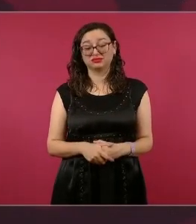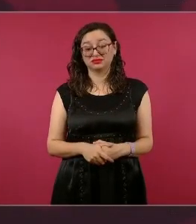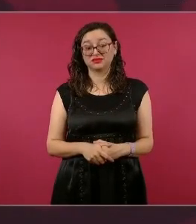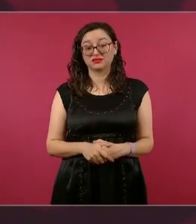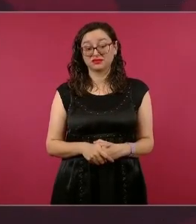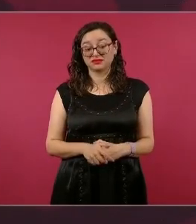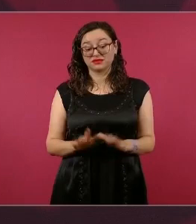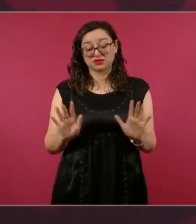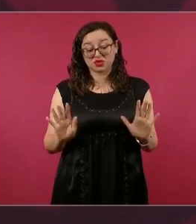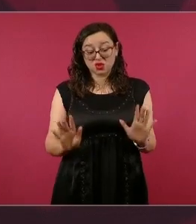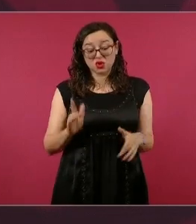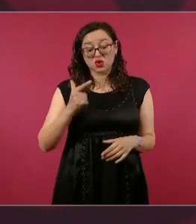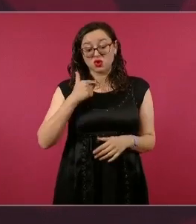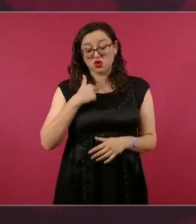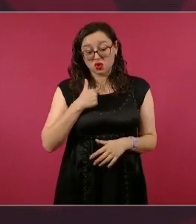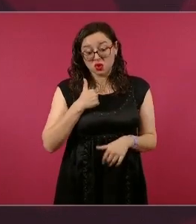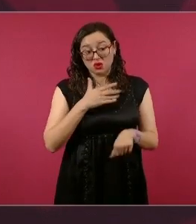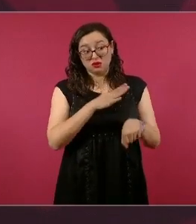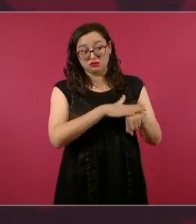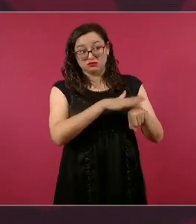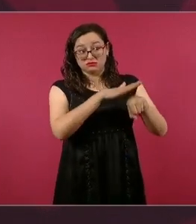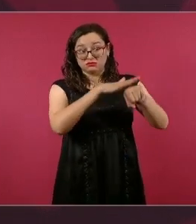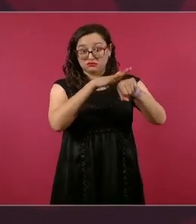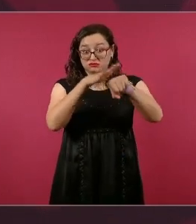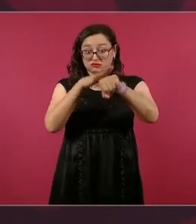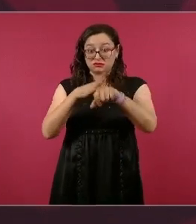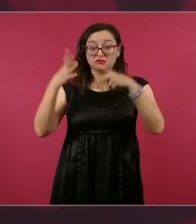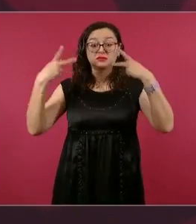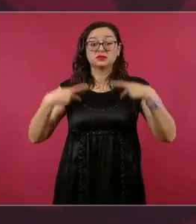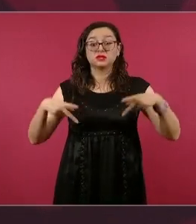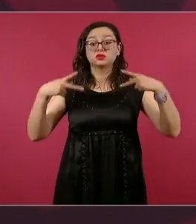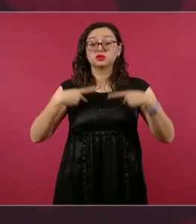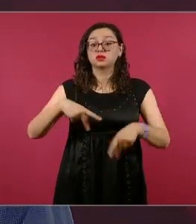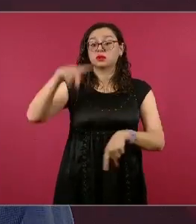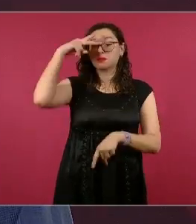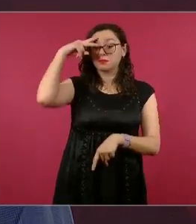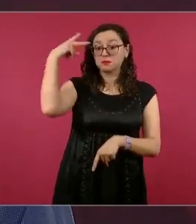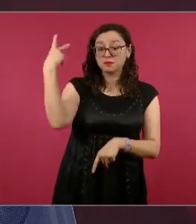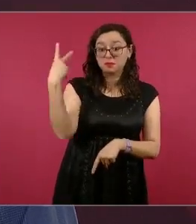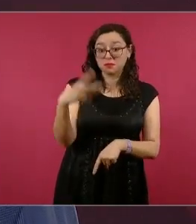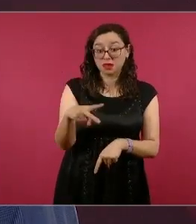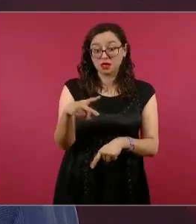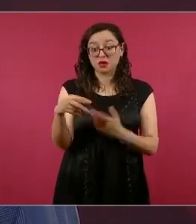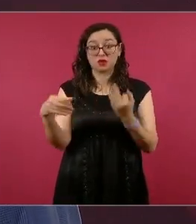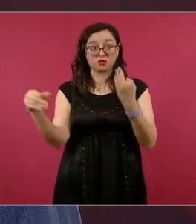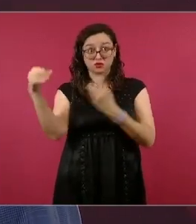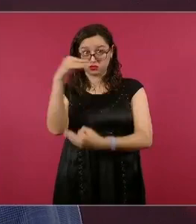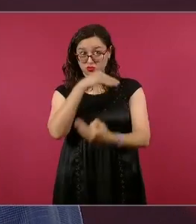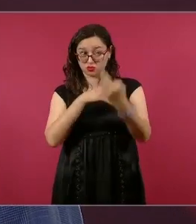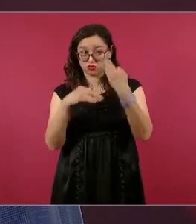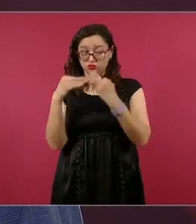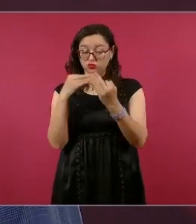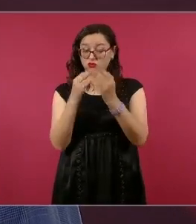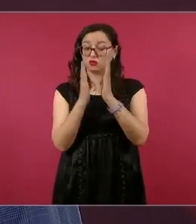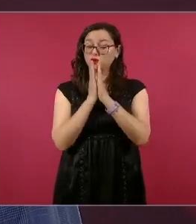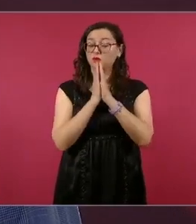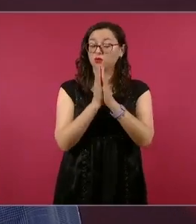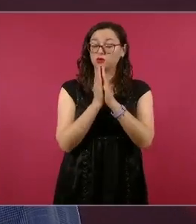hacer un llamado a todos los mexicanos a seguirnos comportando